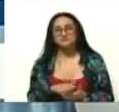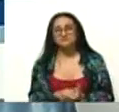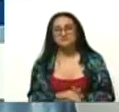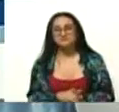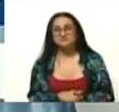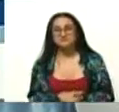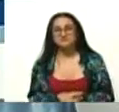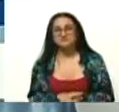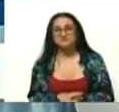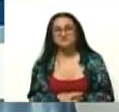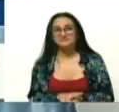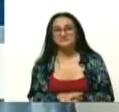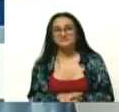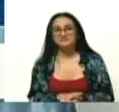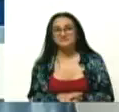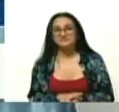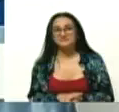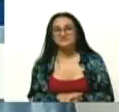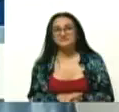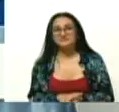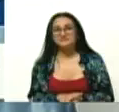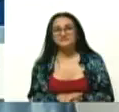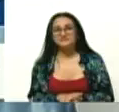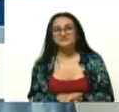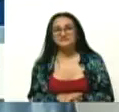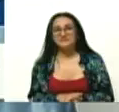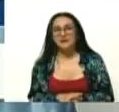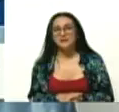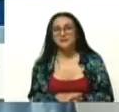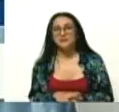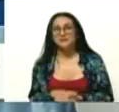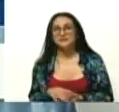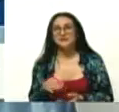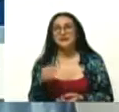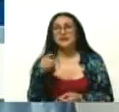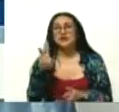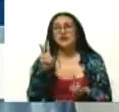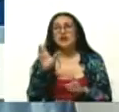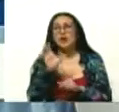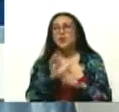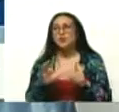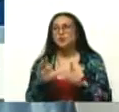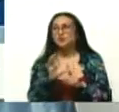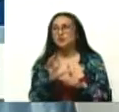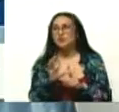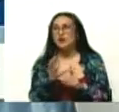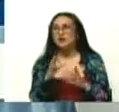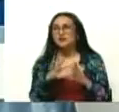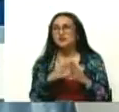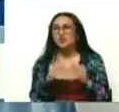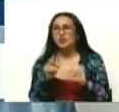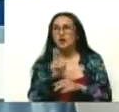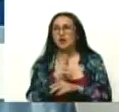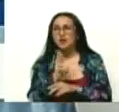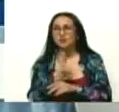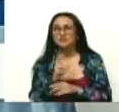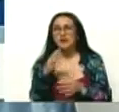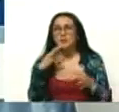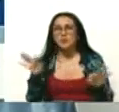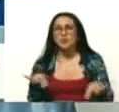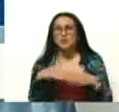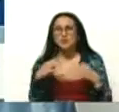hasta por allí, vea, por eso dije que es un fenómeno transcultural donde se utilizan todas las herramientas, la